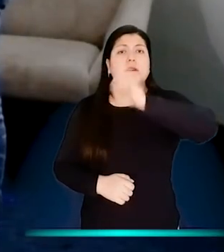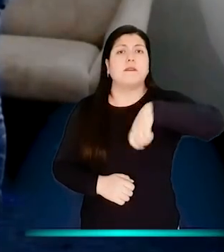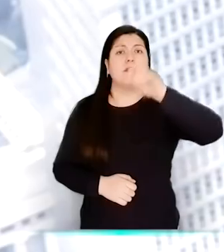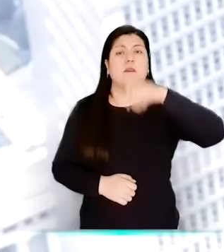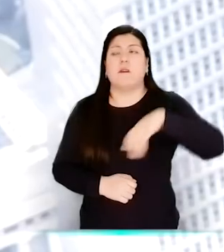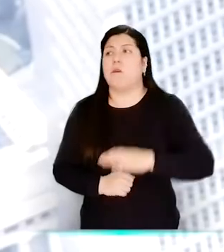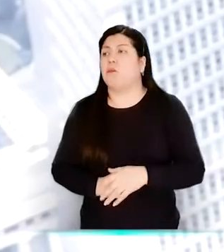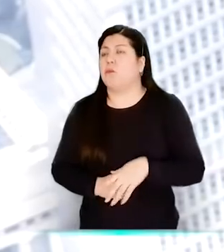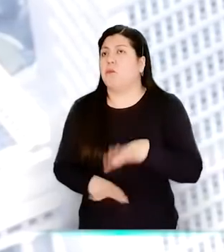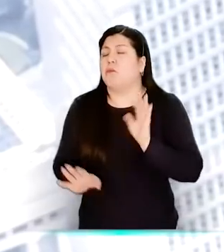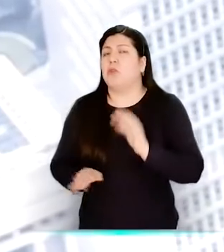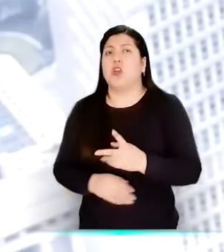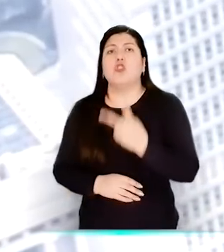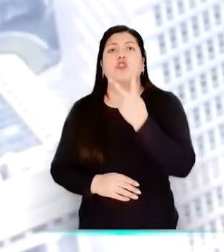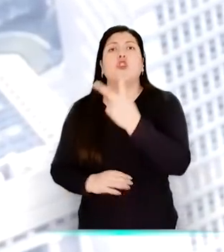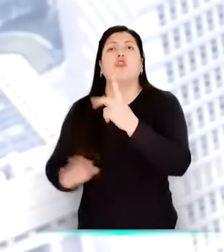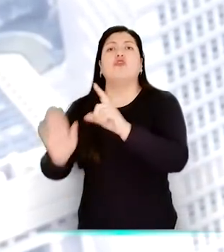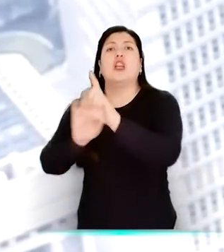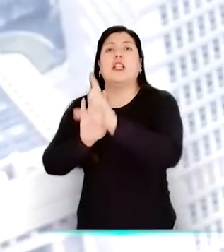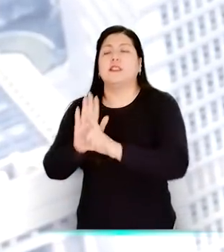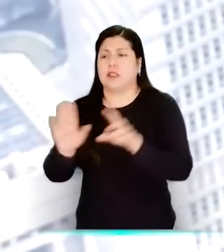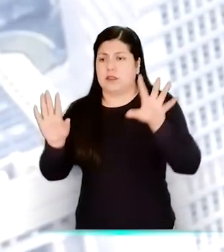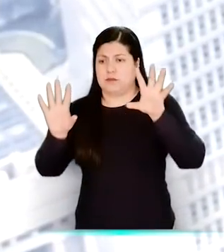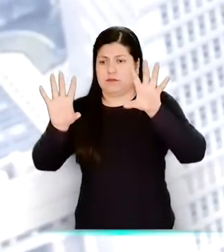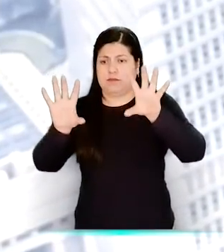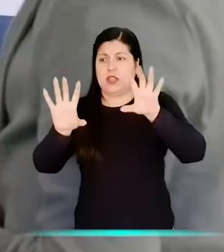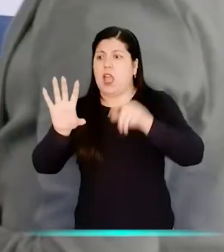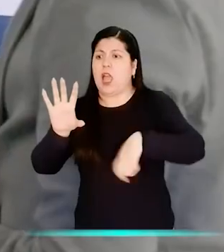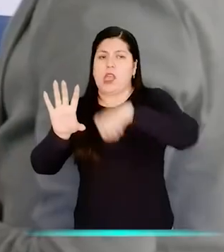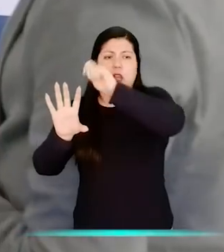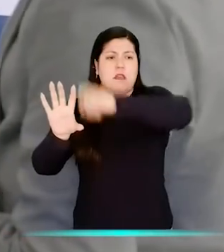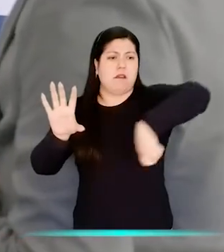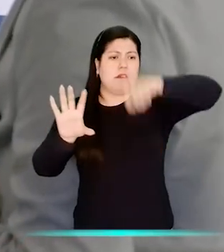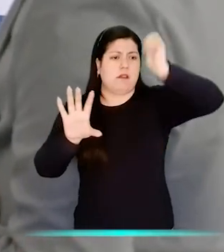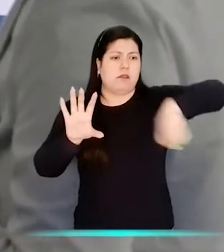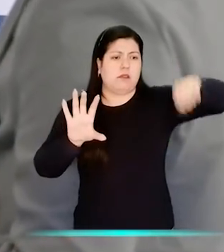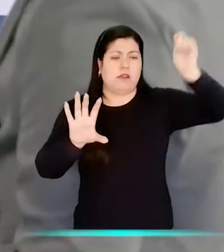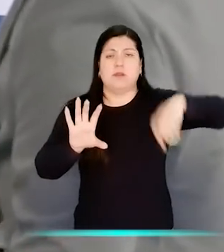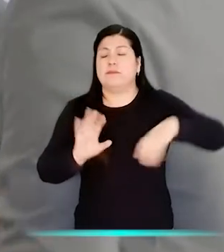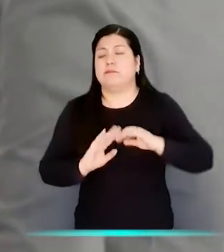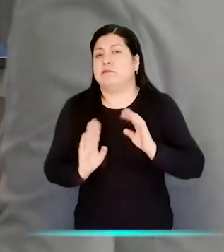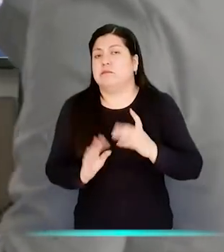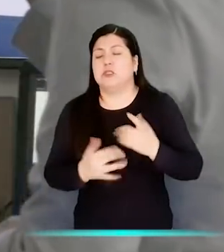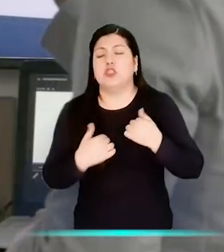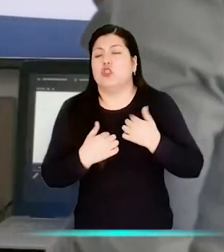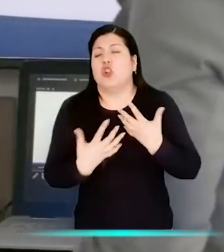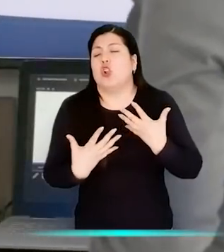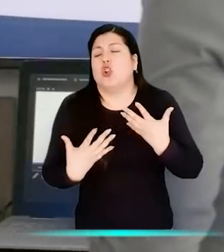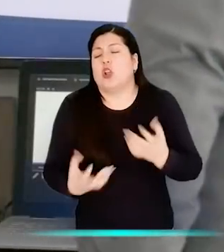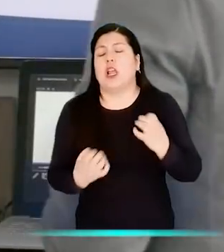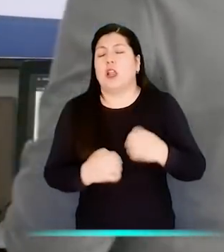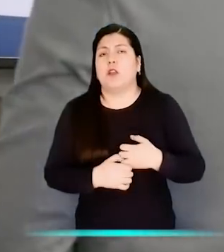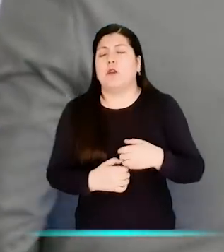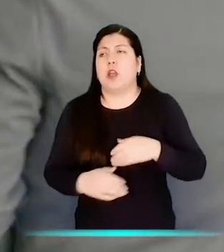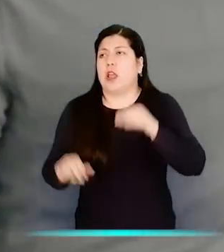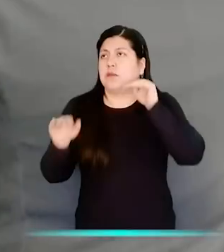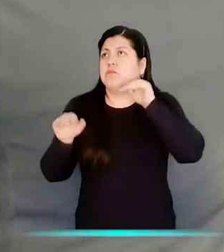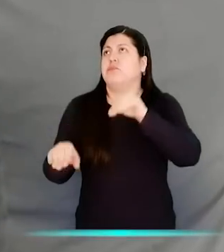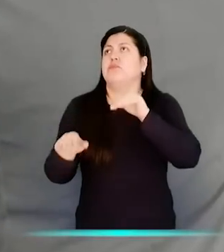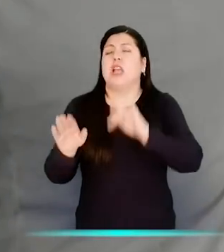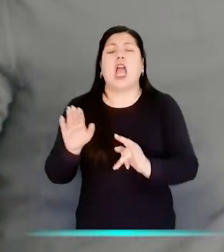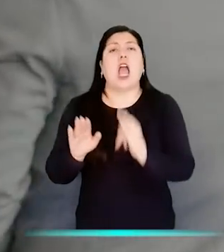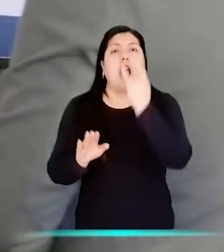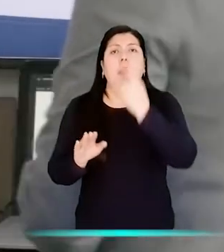marco en la zona de marcación de dos listas diferentes. Cuando mi intención no demuestra que yo como tal